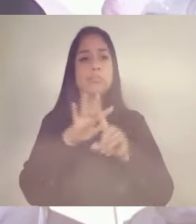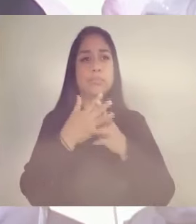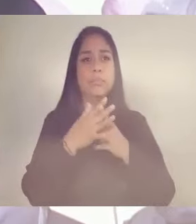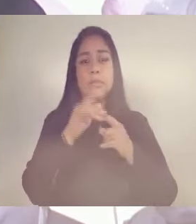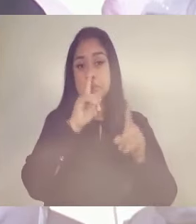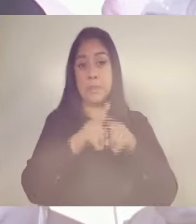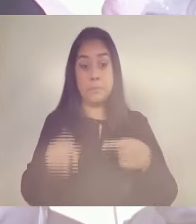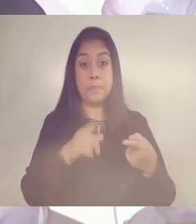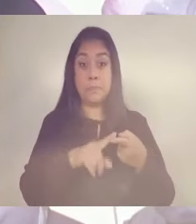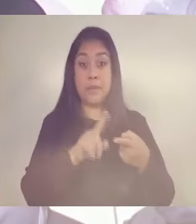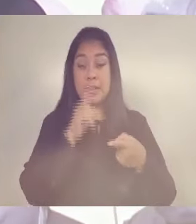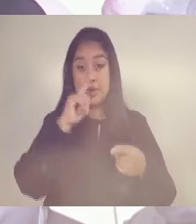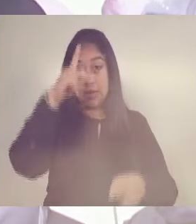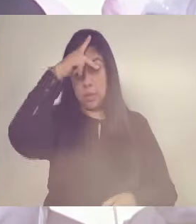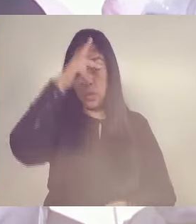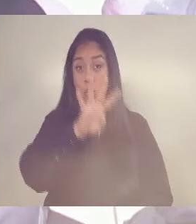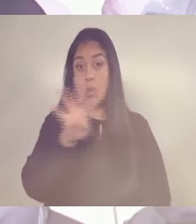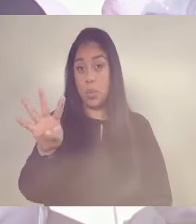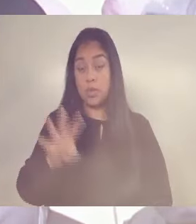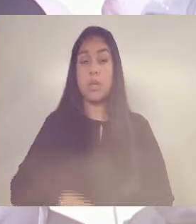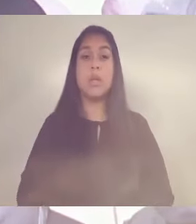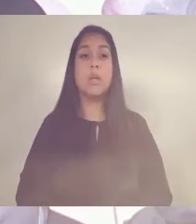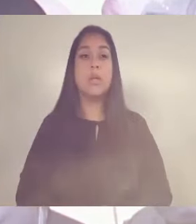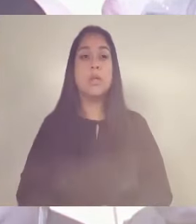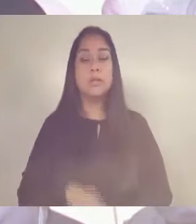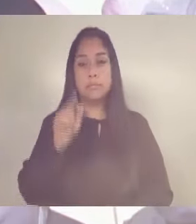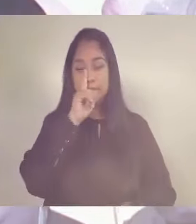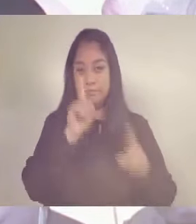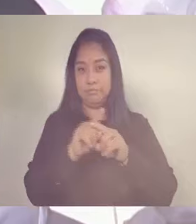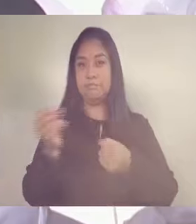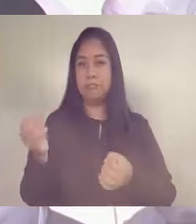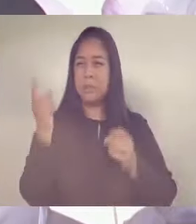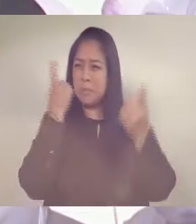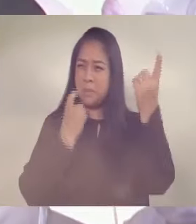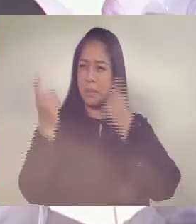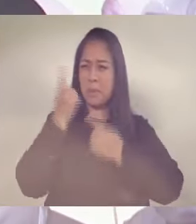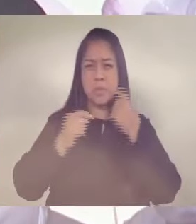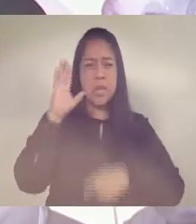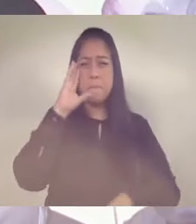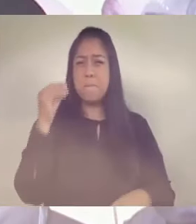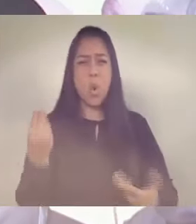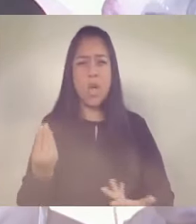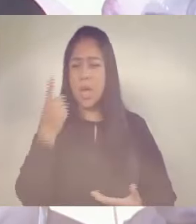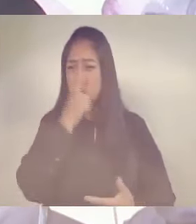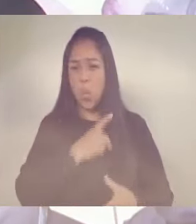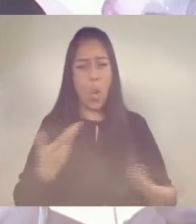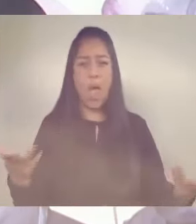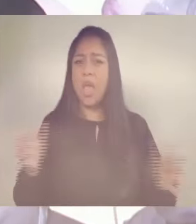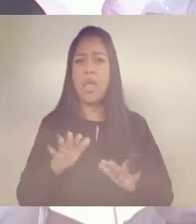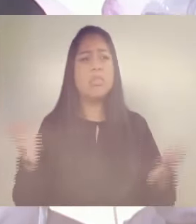que la primera de ellas es el kilómetro 44. Recibo también múltiples preguntas de por qué no estamos haciendo